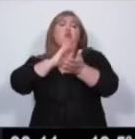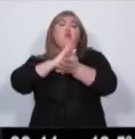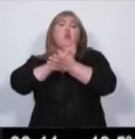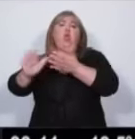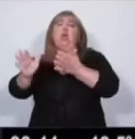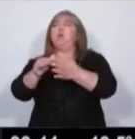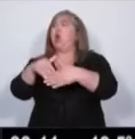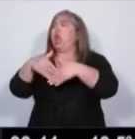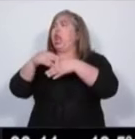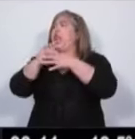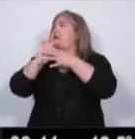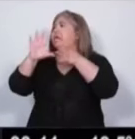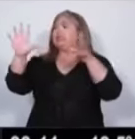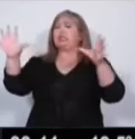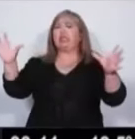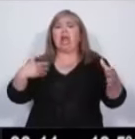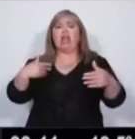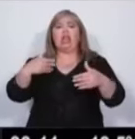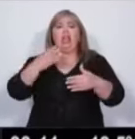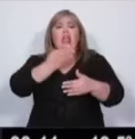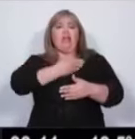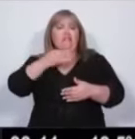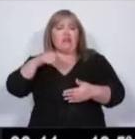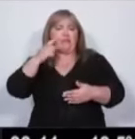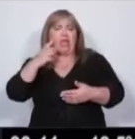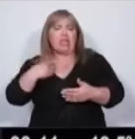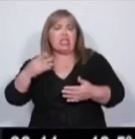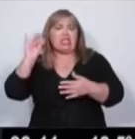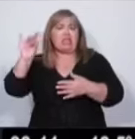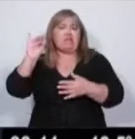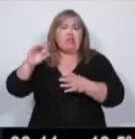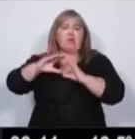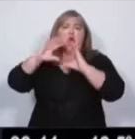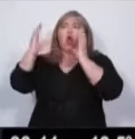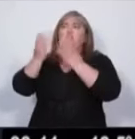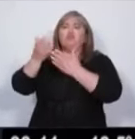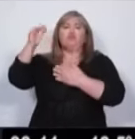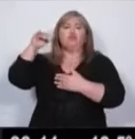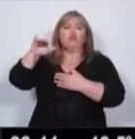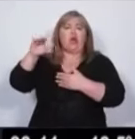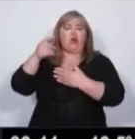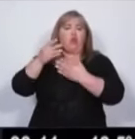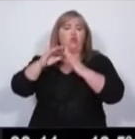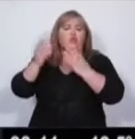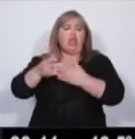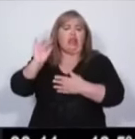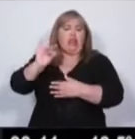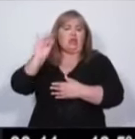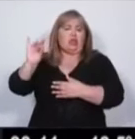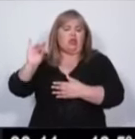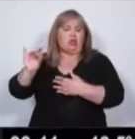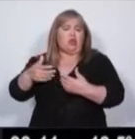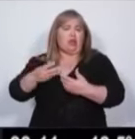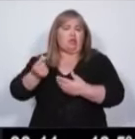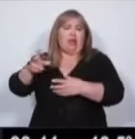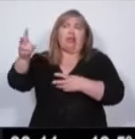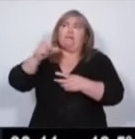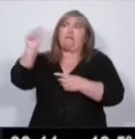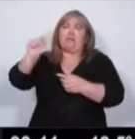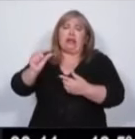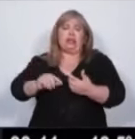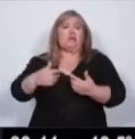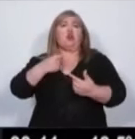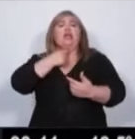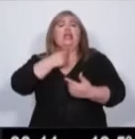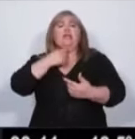Fondo Monetario Internacional, la naturalización del ajuste que nos quieren imponer. Podemos poner de pie la fuerza de la clase trabajadora